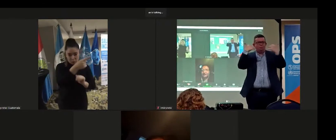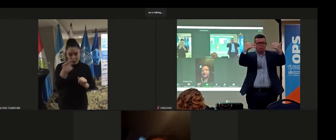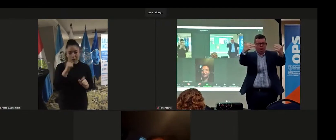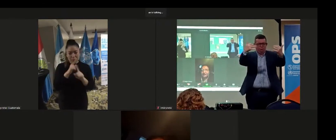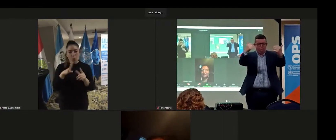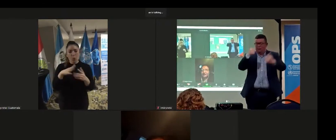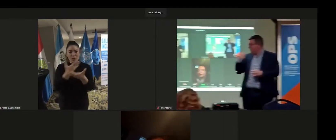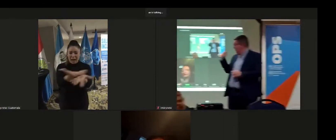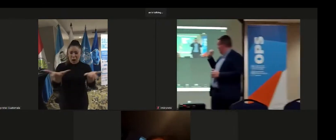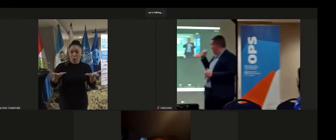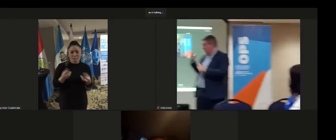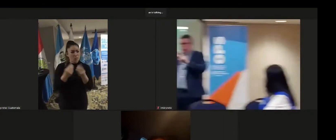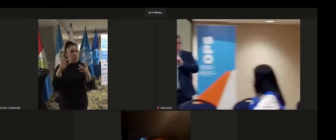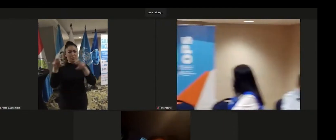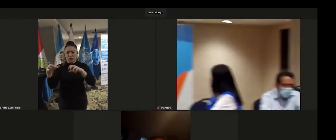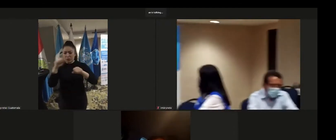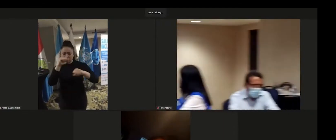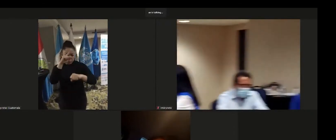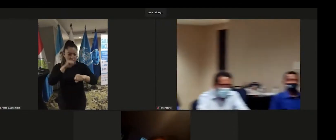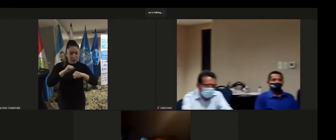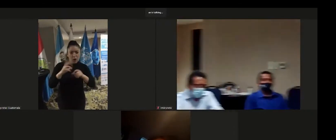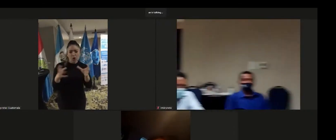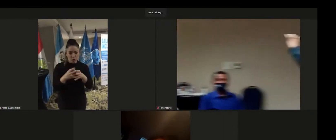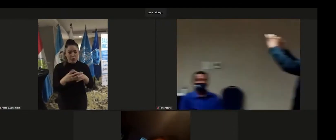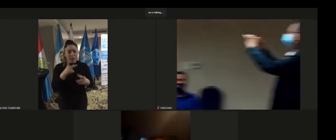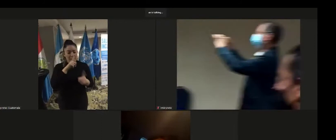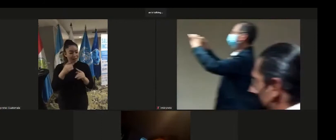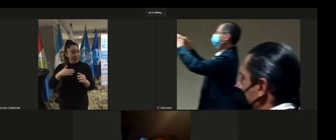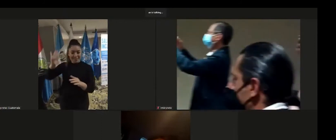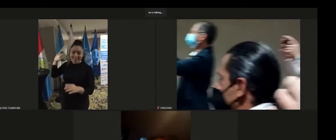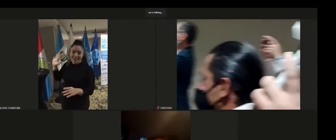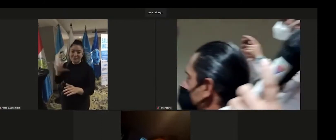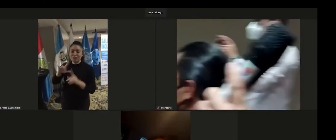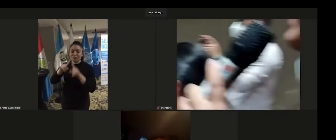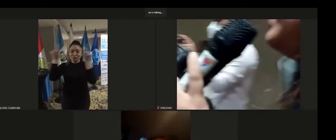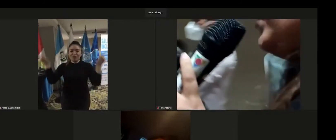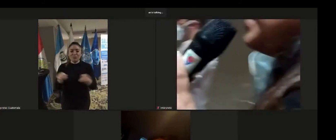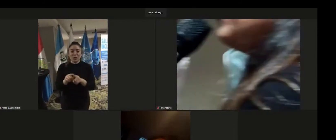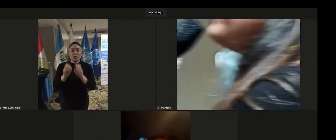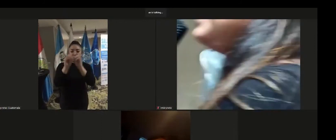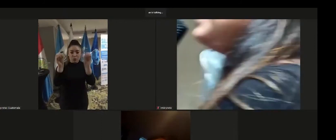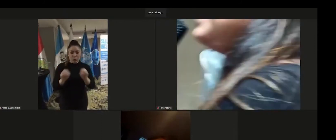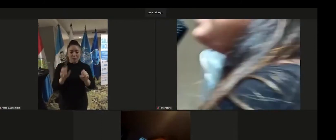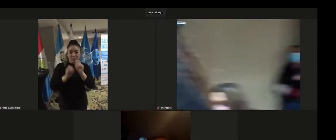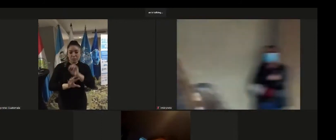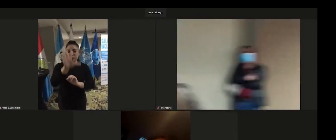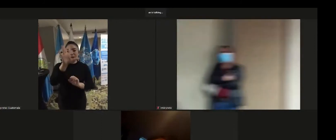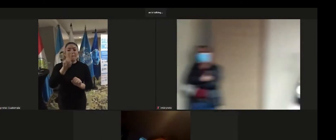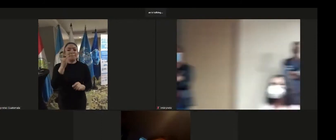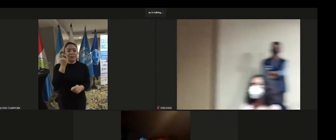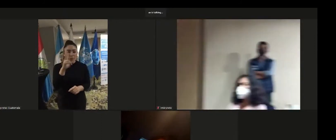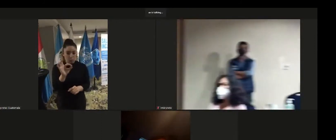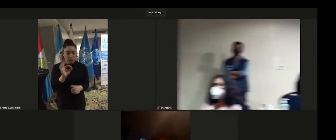bastante largo y muchas personas grabando junto con nosotros y detrás de mí tengo la proyección del Zoom por el que estamos saliendo en vivo.